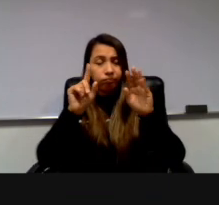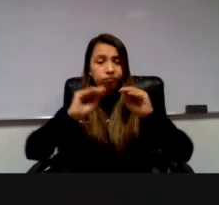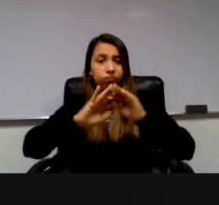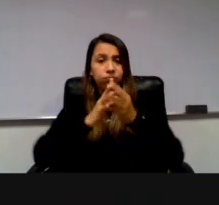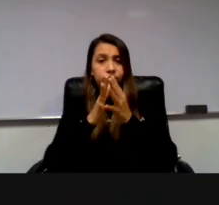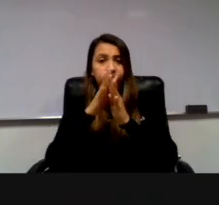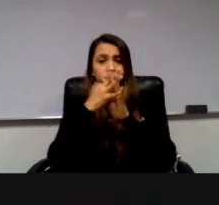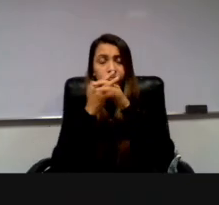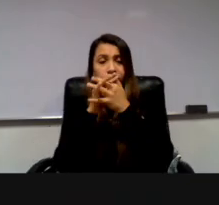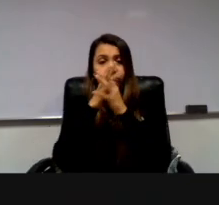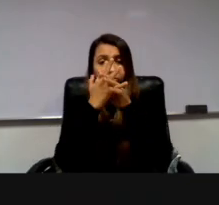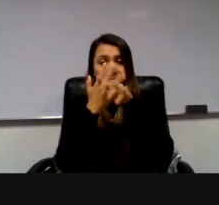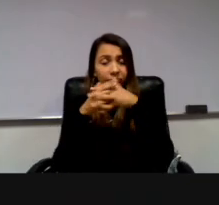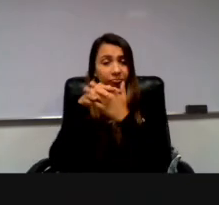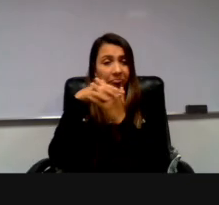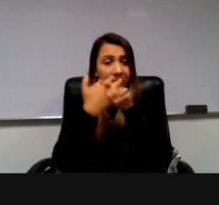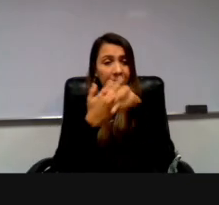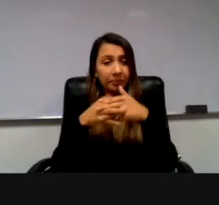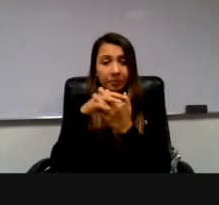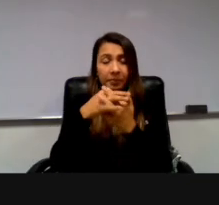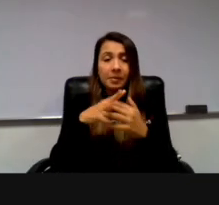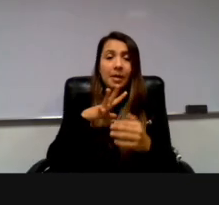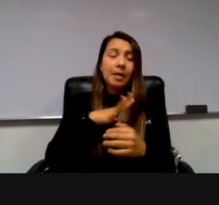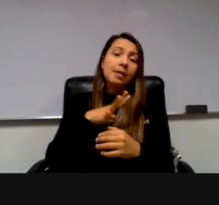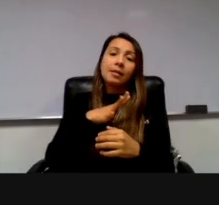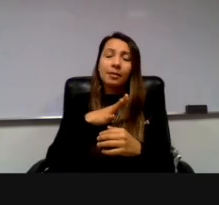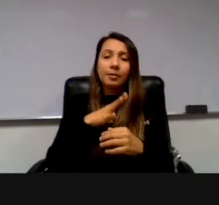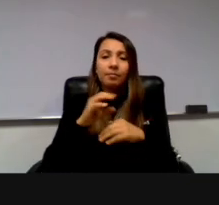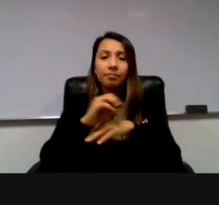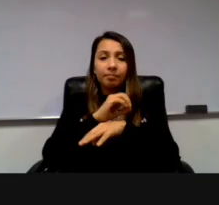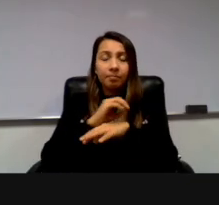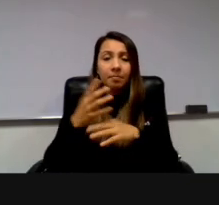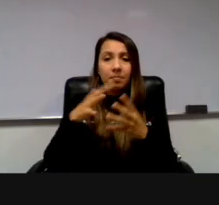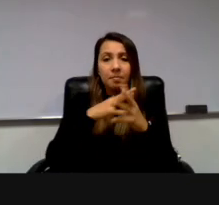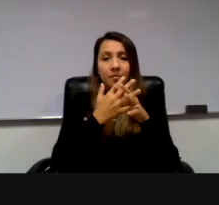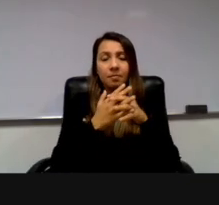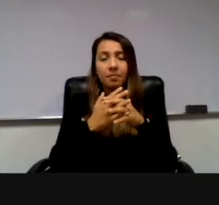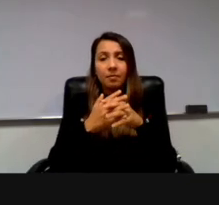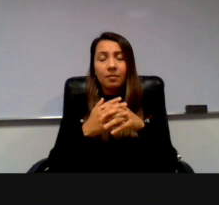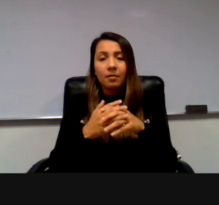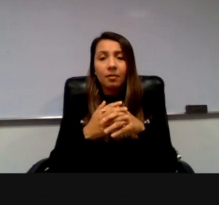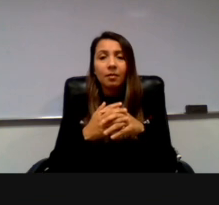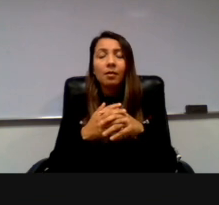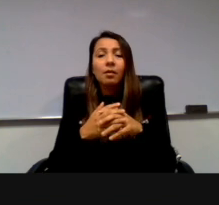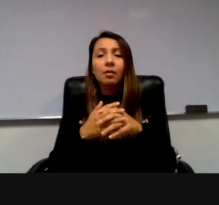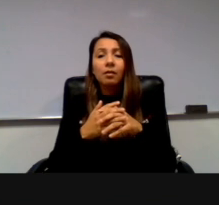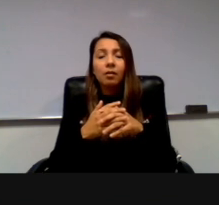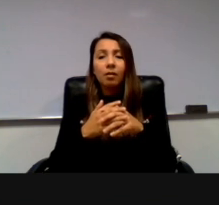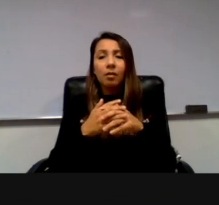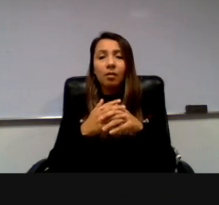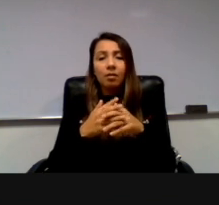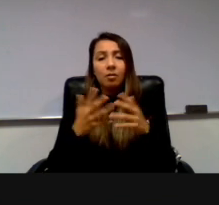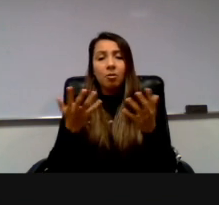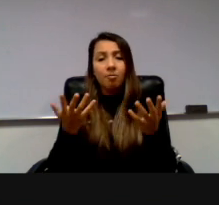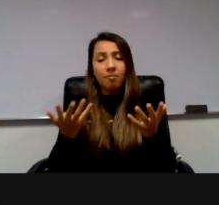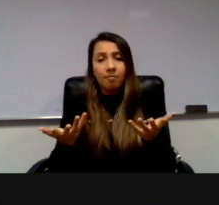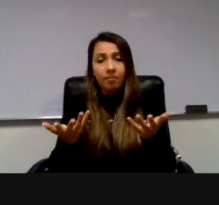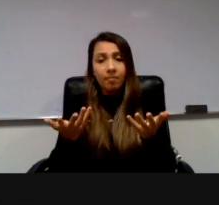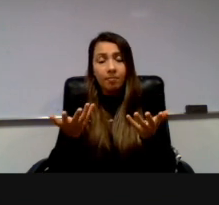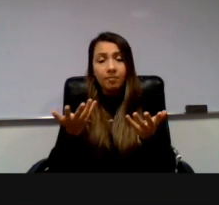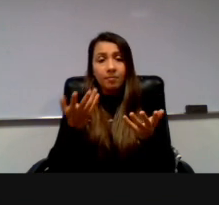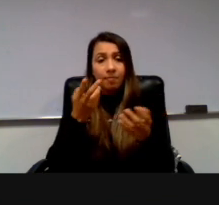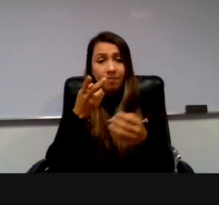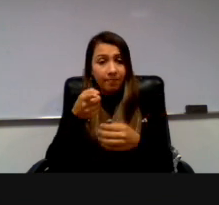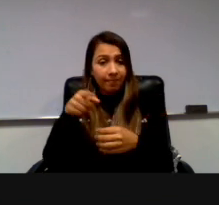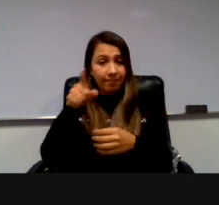¿no? Con ramas que se mezclan unas con otras, ¿no? Se anastomosan, ¿no? Y entonces, si se dan